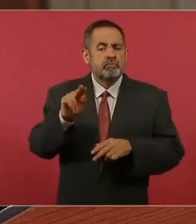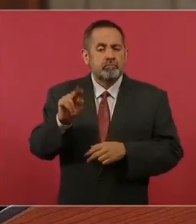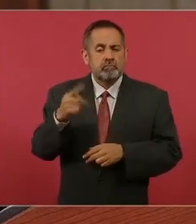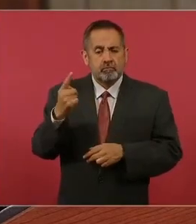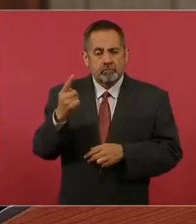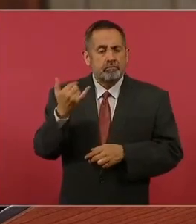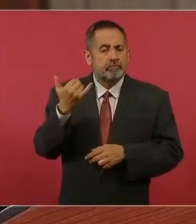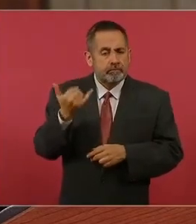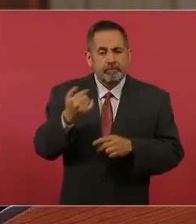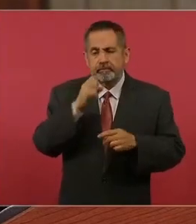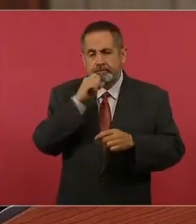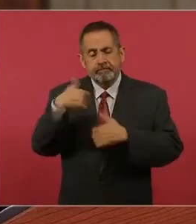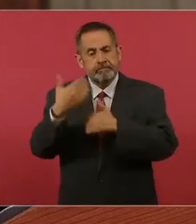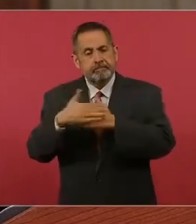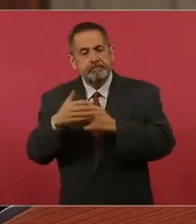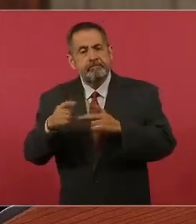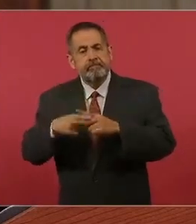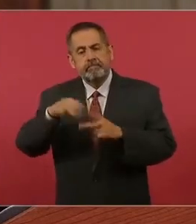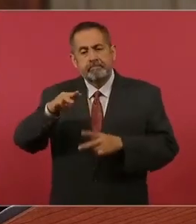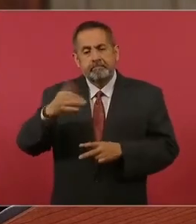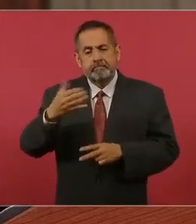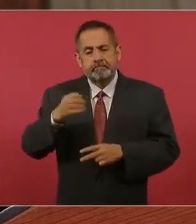1.881.000 y la proyección de mayo